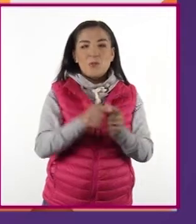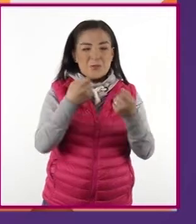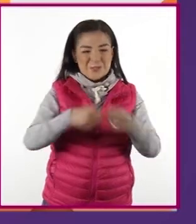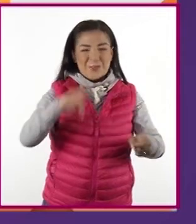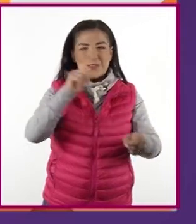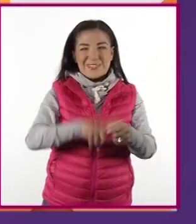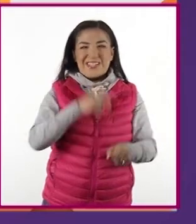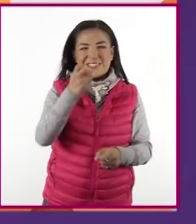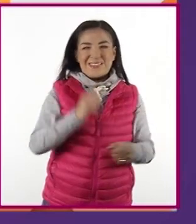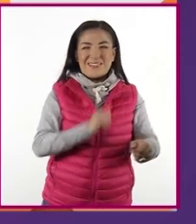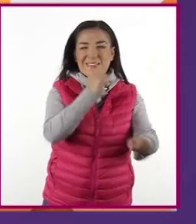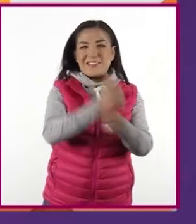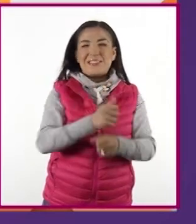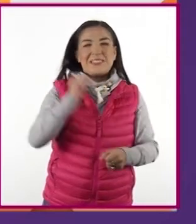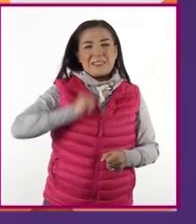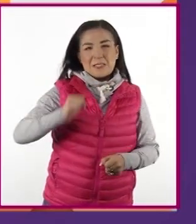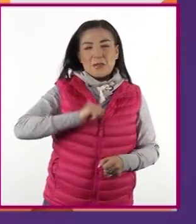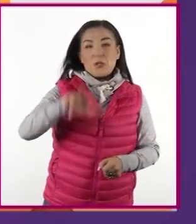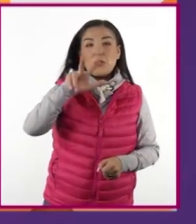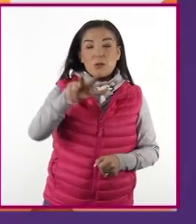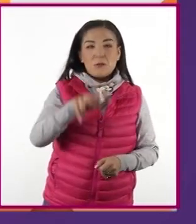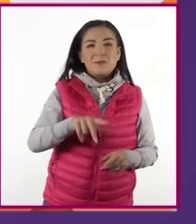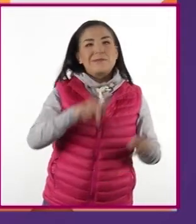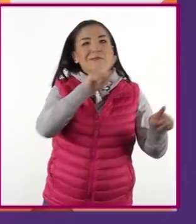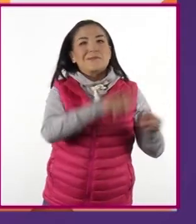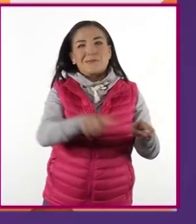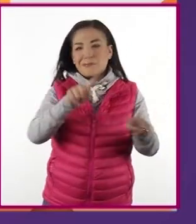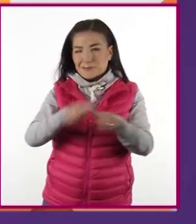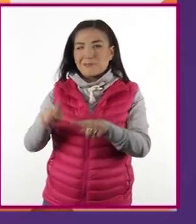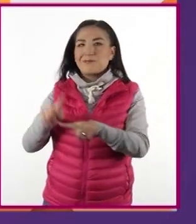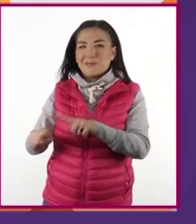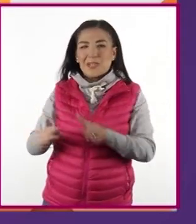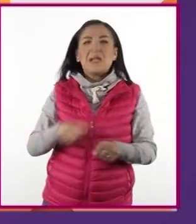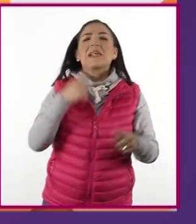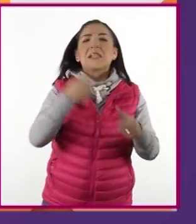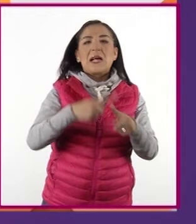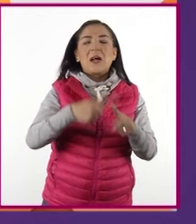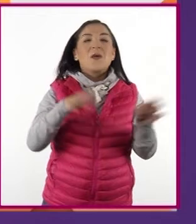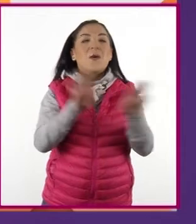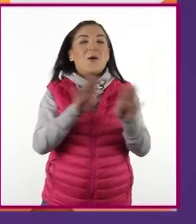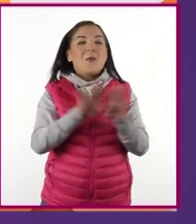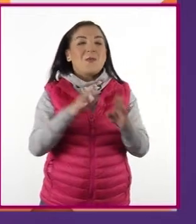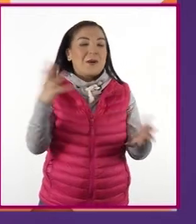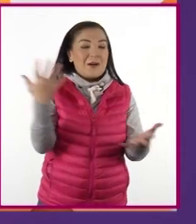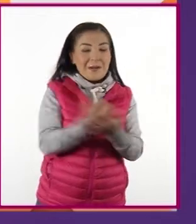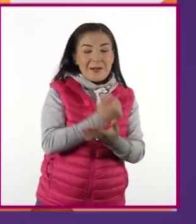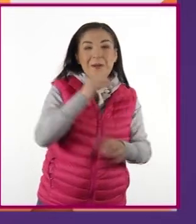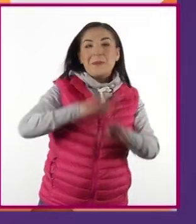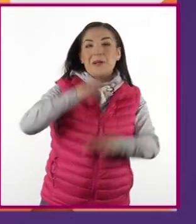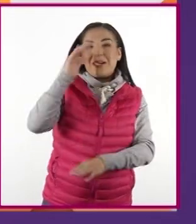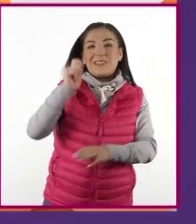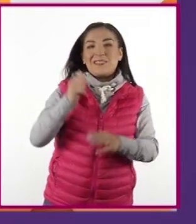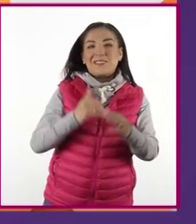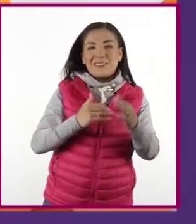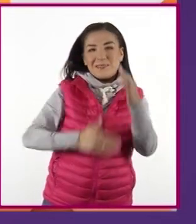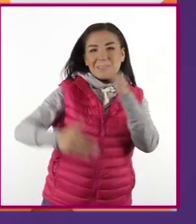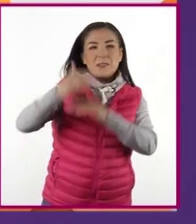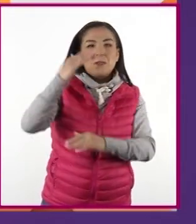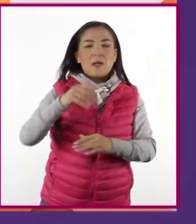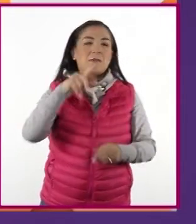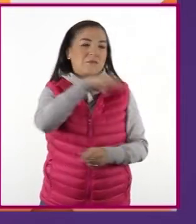habitaron en el siglo XVIII estaban bien diferenciados. Quienes gozaban de mayores privilegios eran los